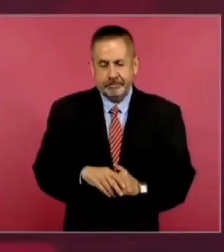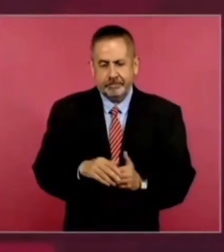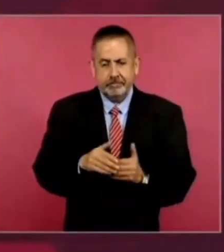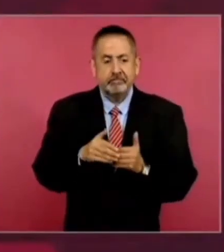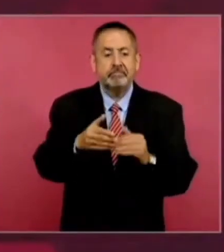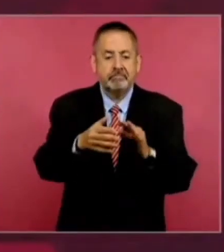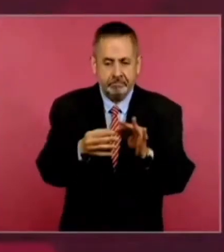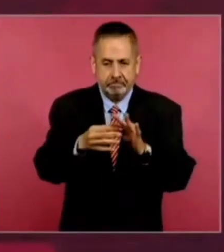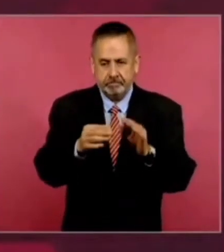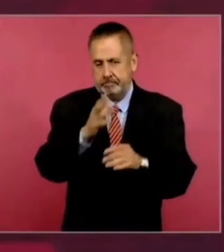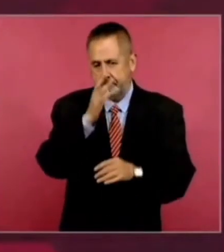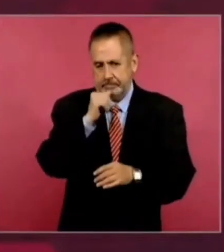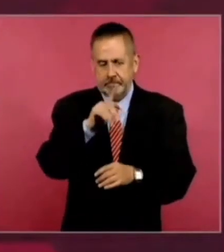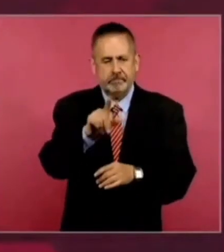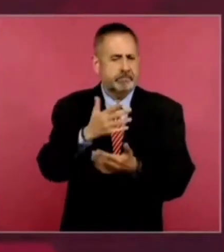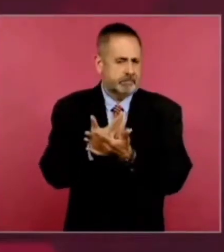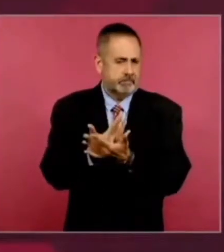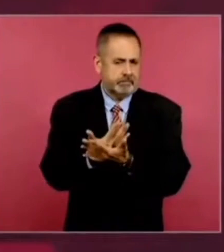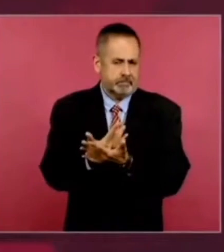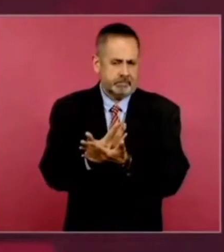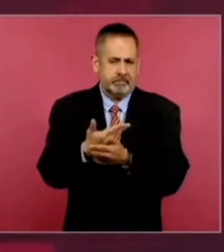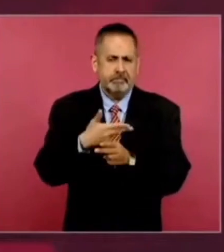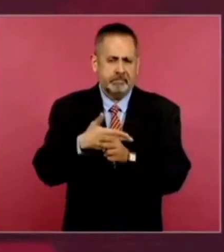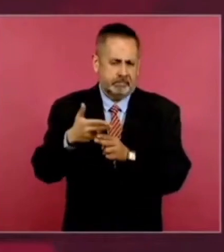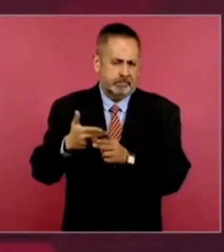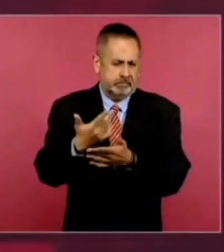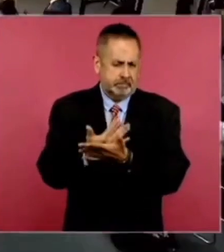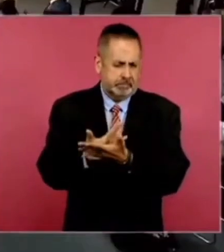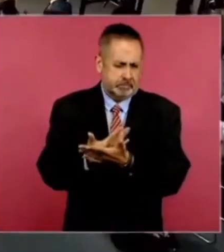adelantar nada, ¿no? Vamos a esperarnos, pero.